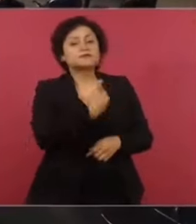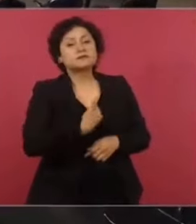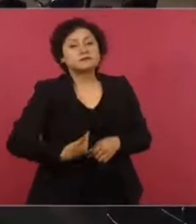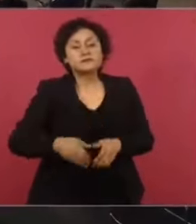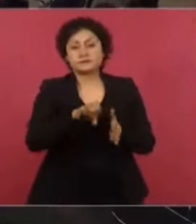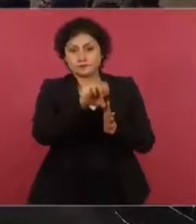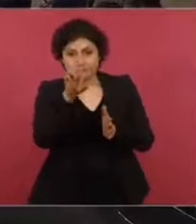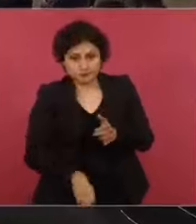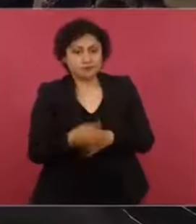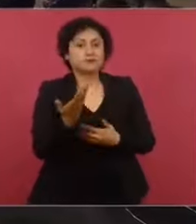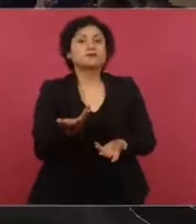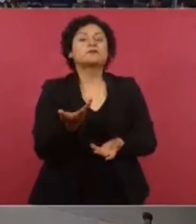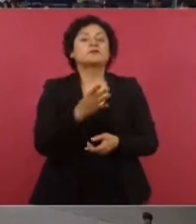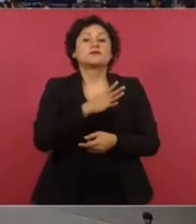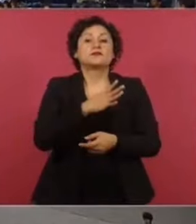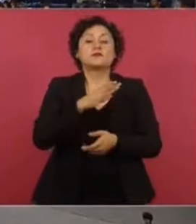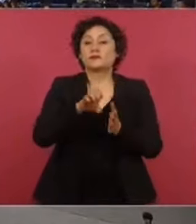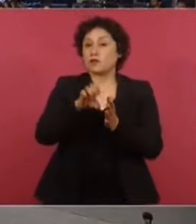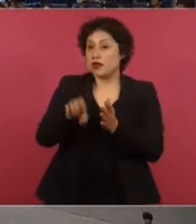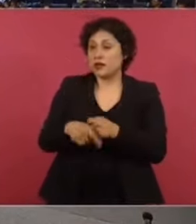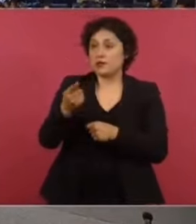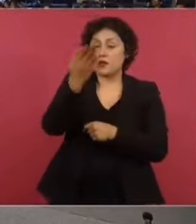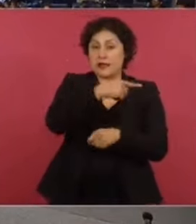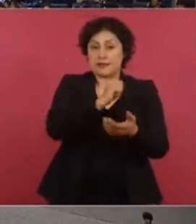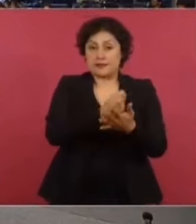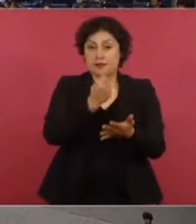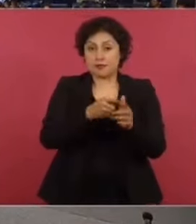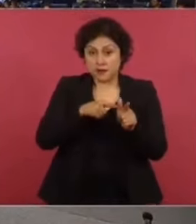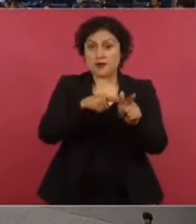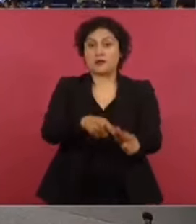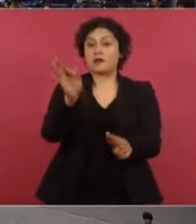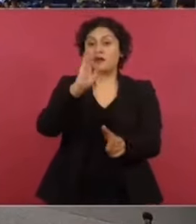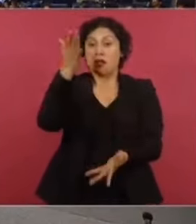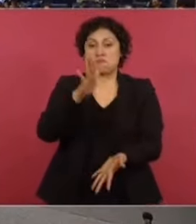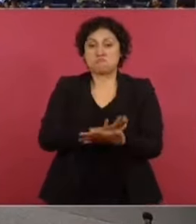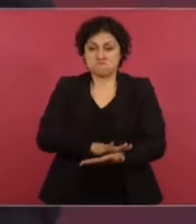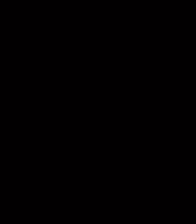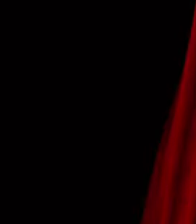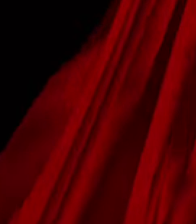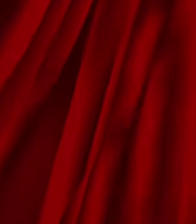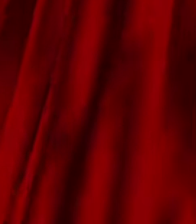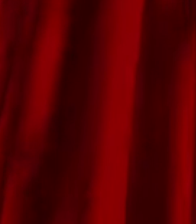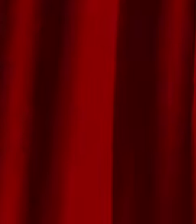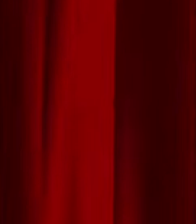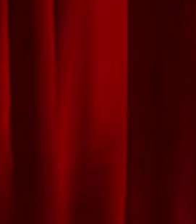que se continúen con estos paros de labores allá en Tamaulipas, ¿hay riesgo de desabasto? No tenemos ningún problema. Bien,